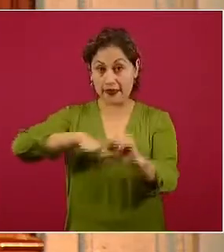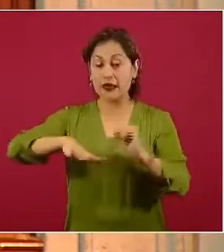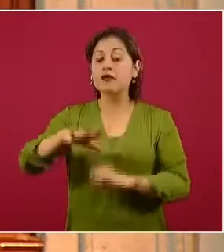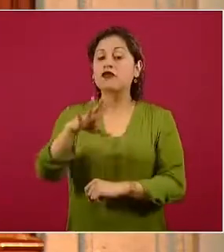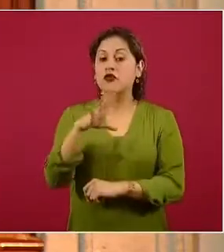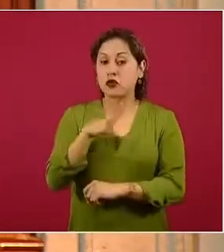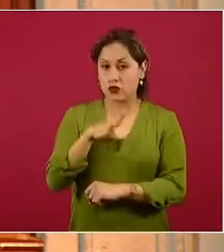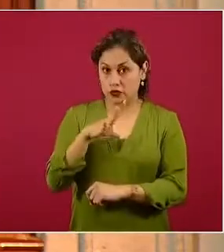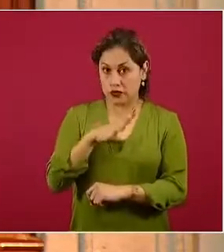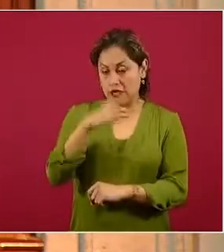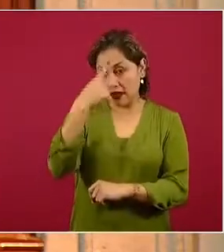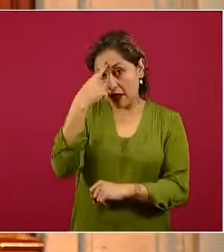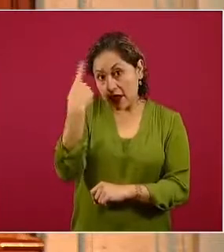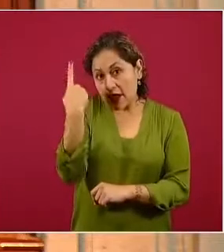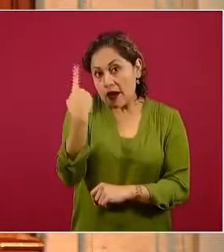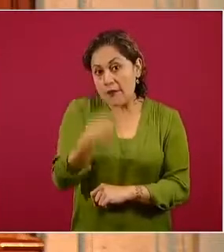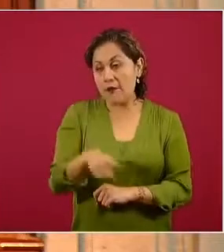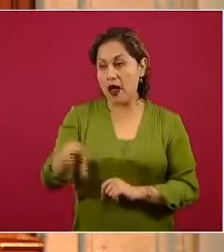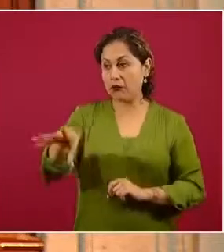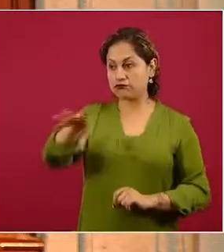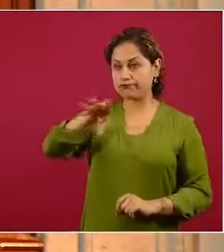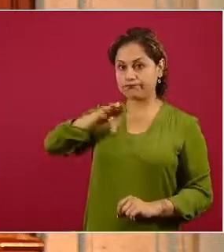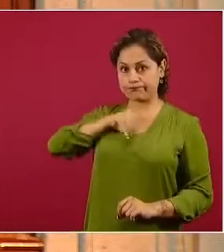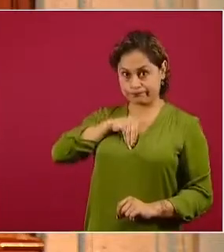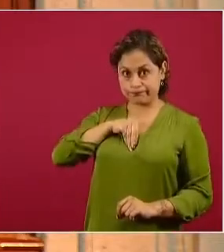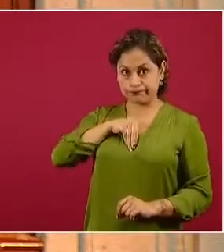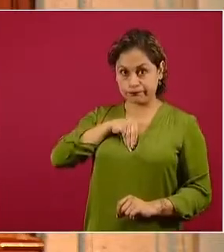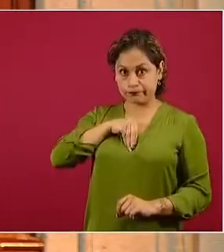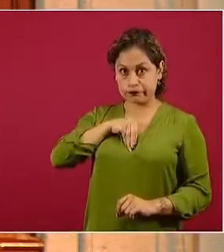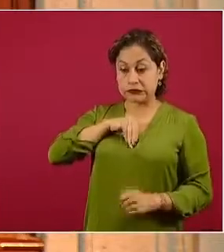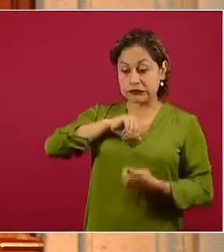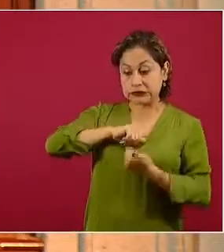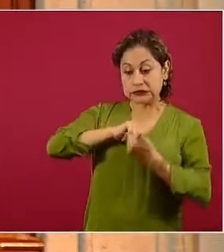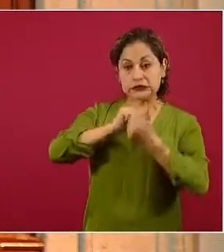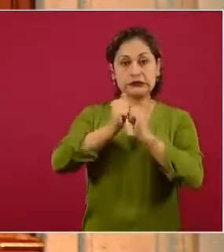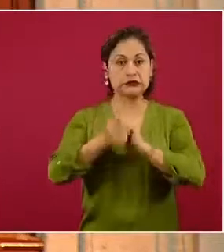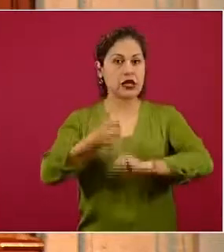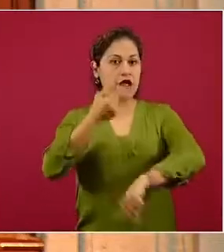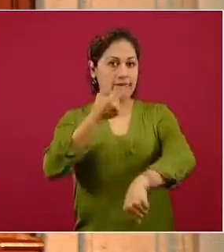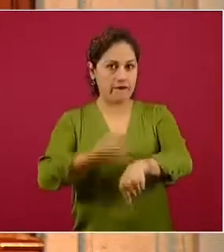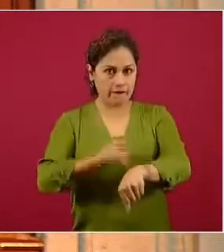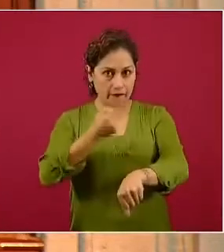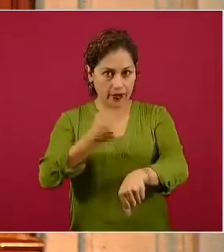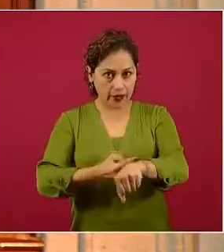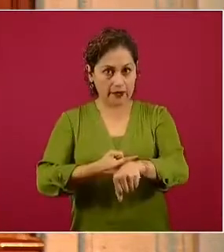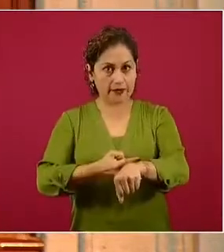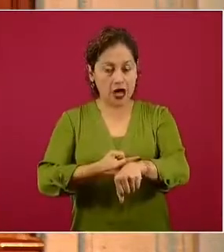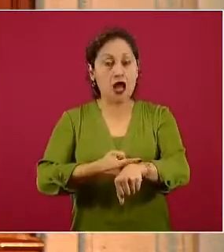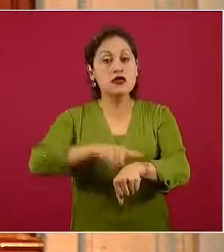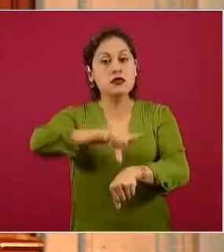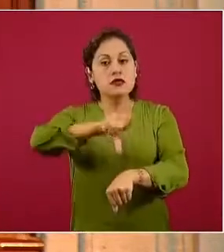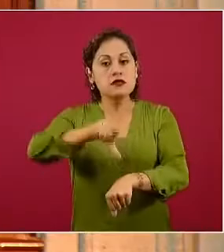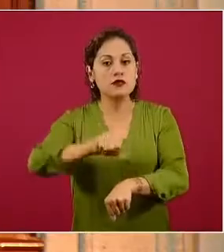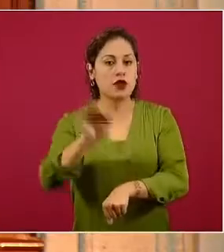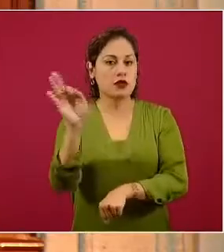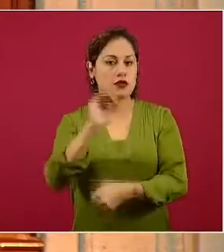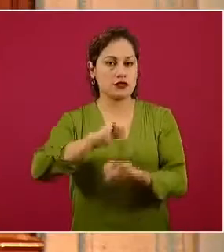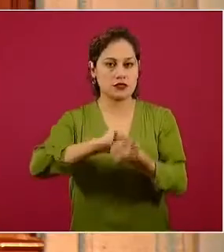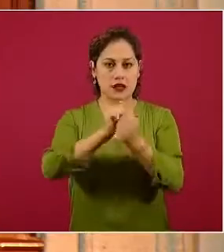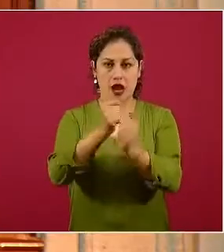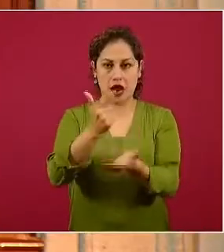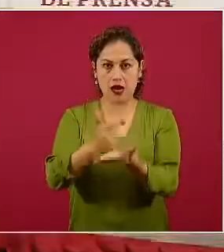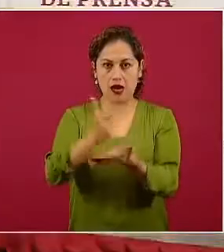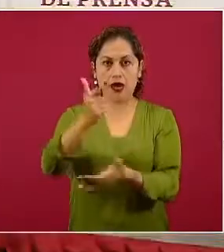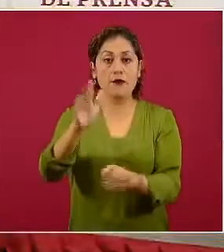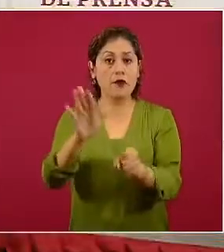de contagiarnos, de, si nos contagiamos, enfermar. Si enfermamos, hacerlo de manera grave, sobre todo si pertenecemos